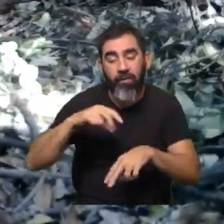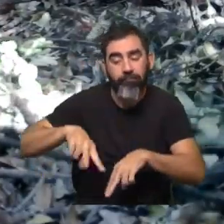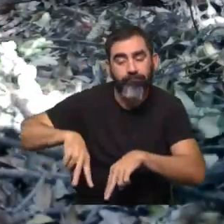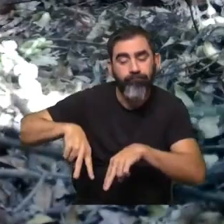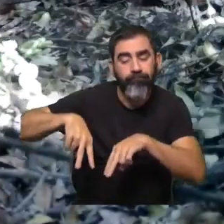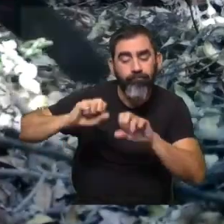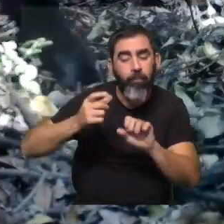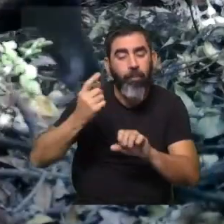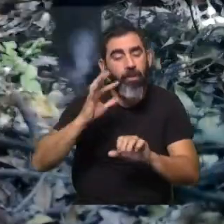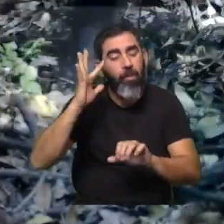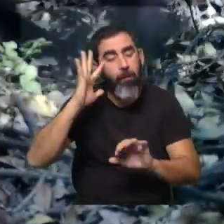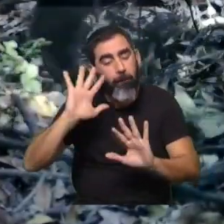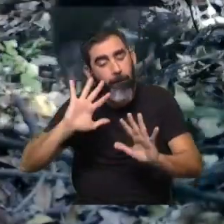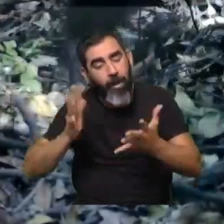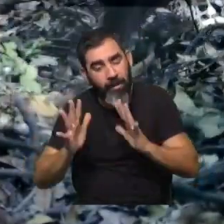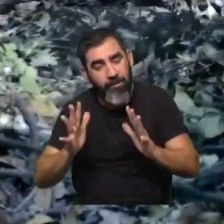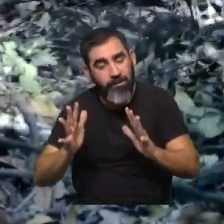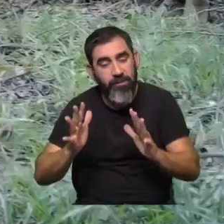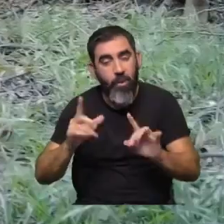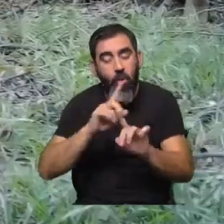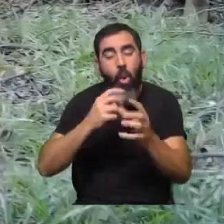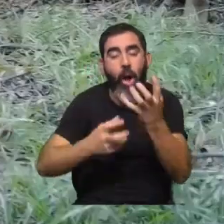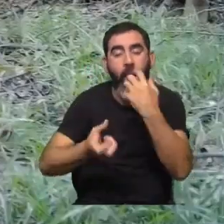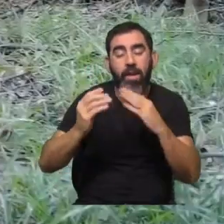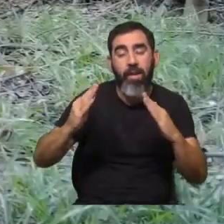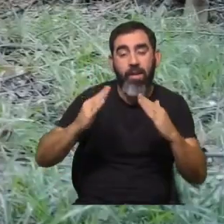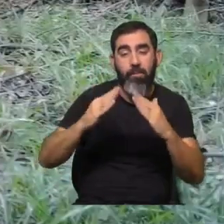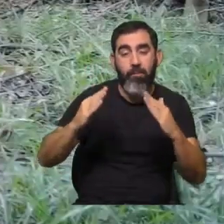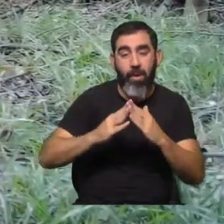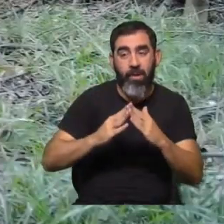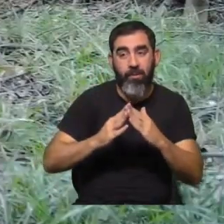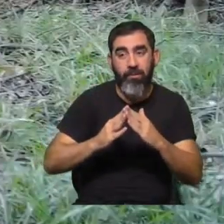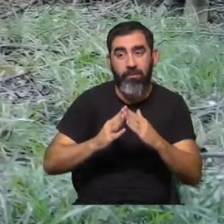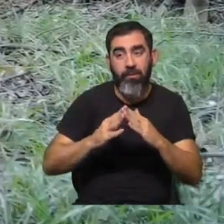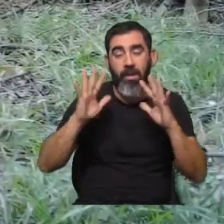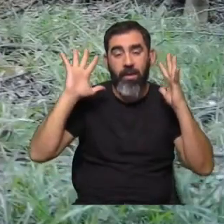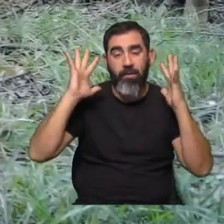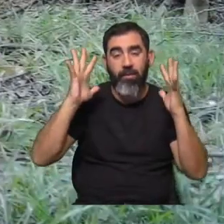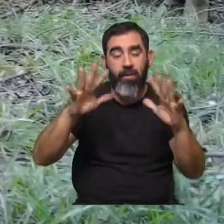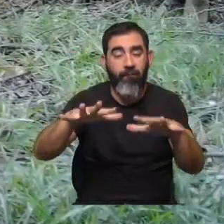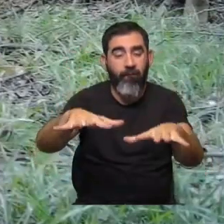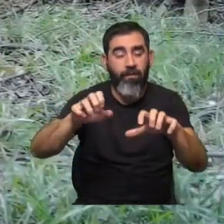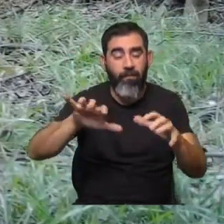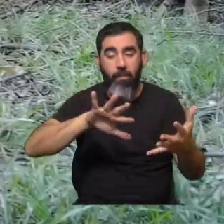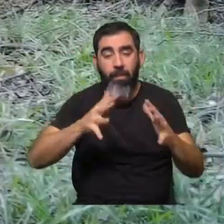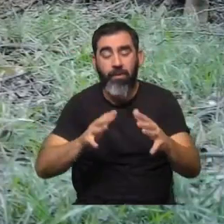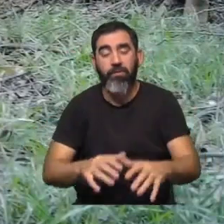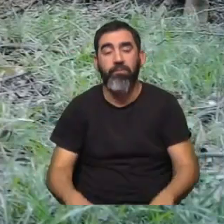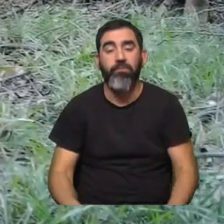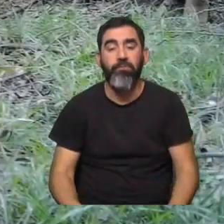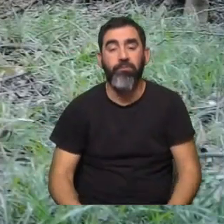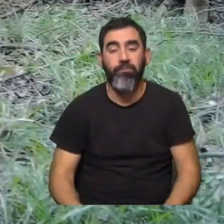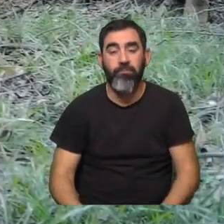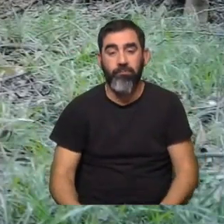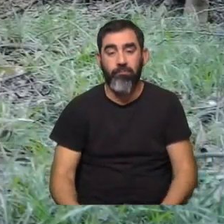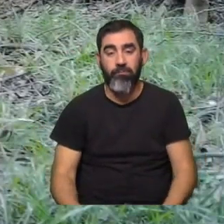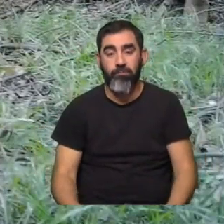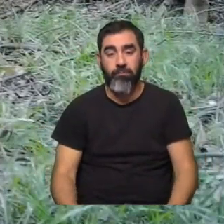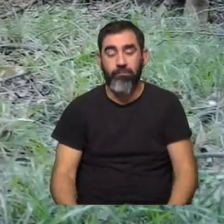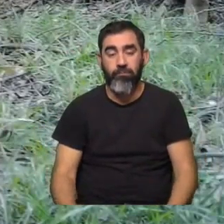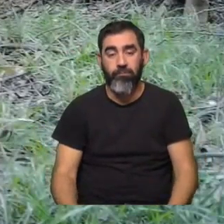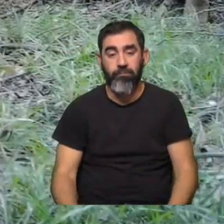corroborar, pero ya sugiere que no era un animal de cautiverio, sino que era una especie un animal silvestre que llegó hasta Sí, allí. llegó hasta ahí.